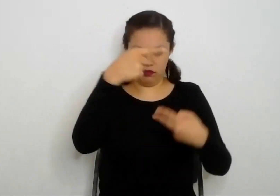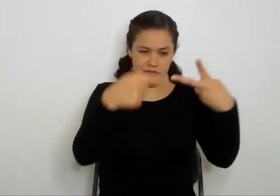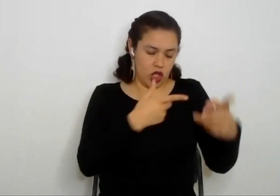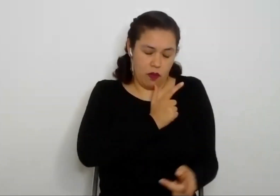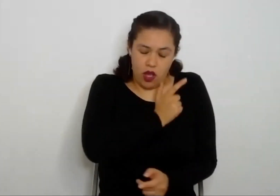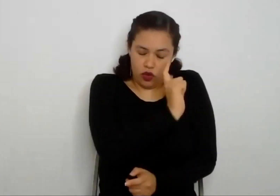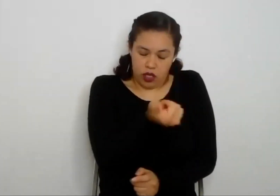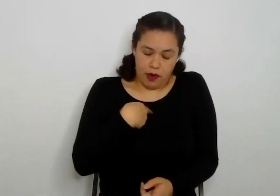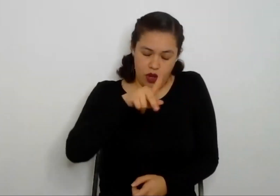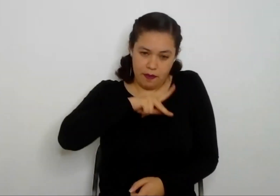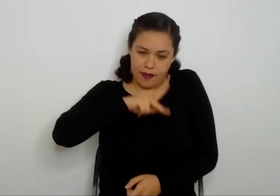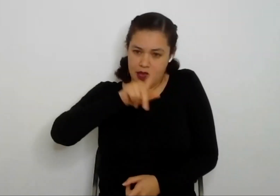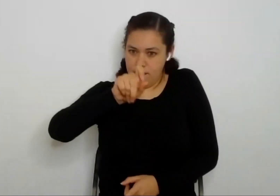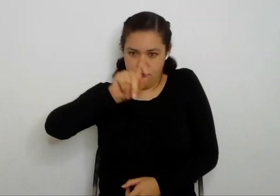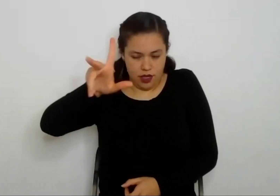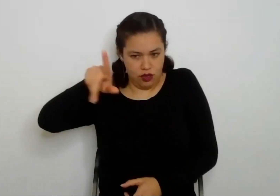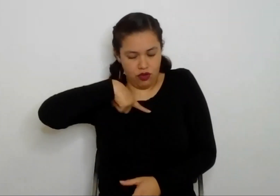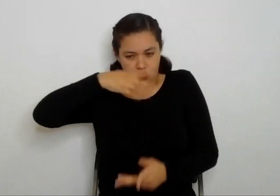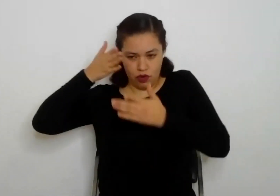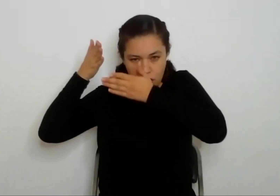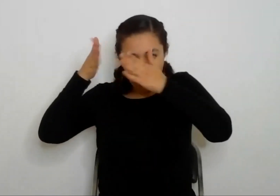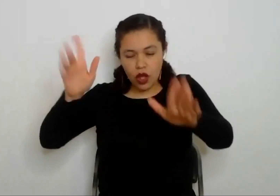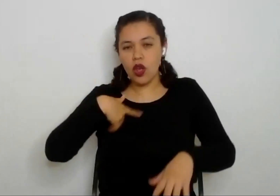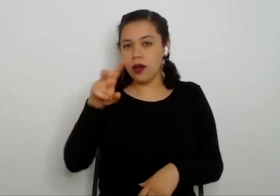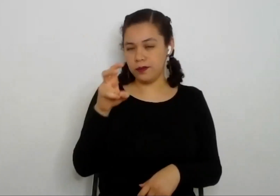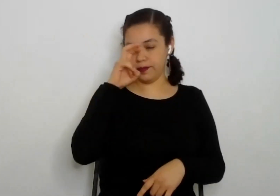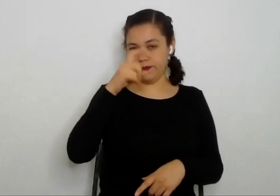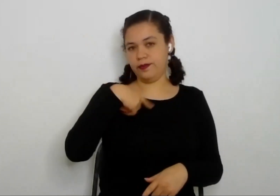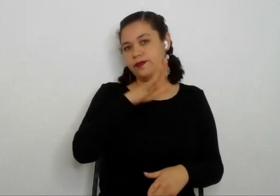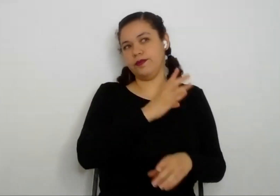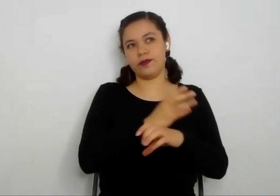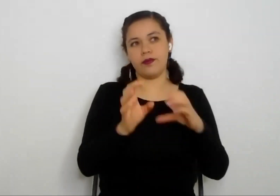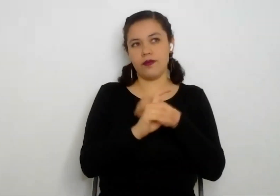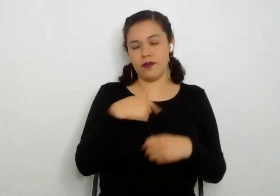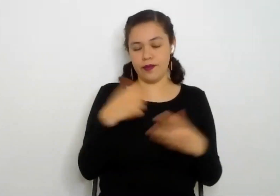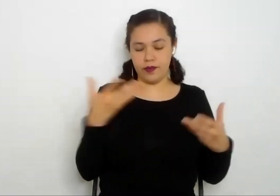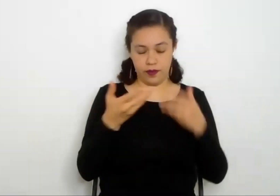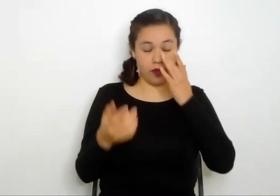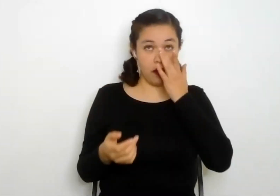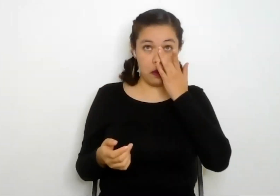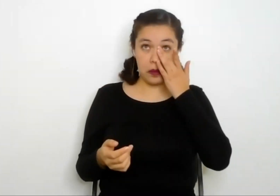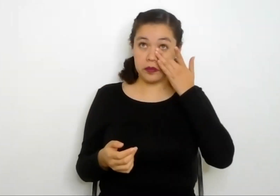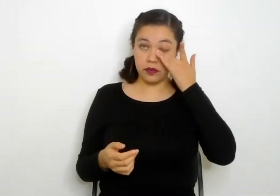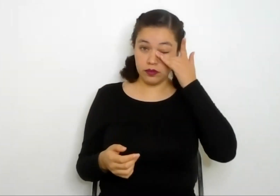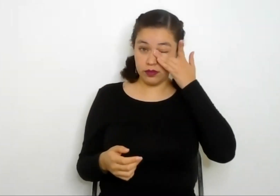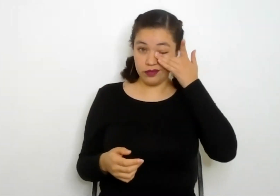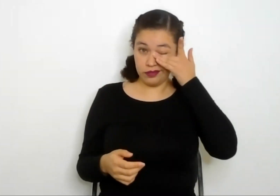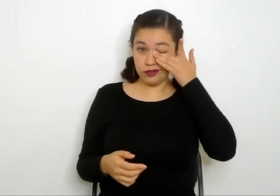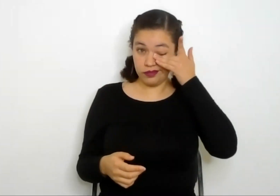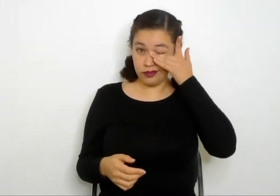dedico a eso, insisto, ¿no? Entonces, soy muy estricto con cosas que hago. A nivel persona física no lo